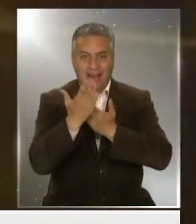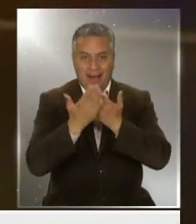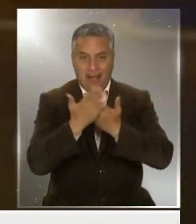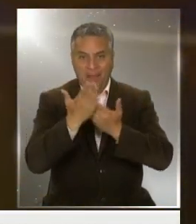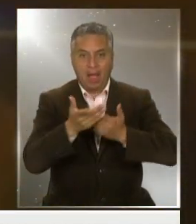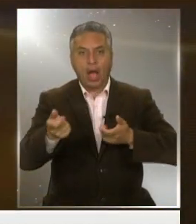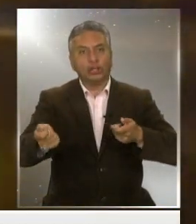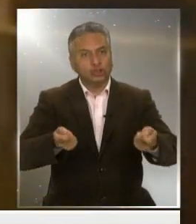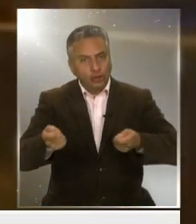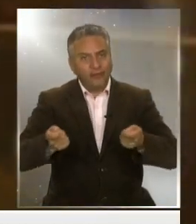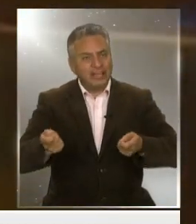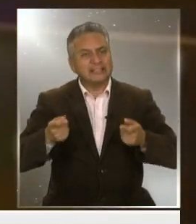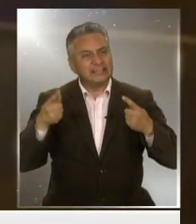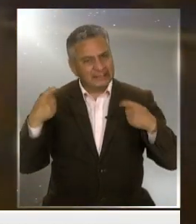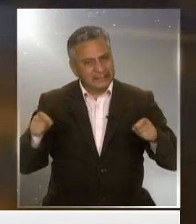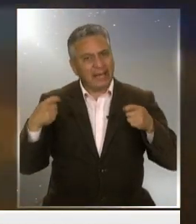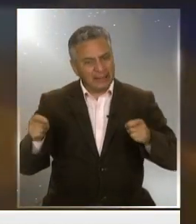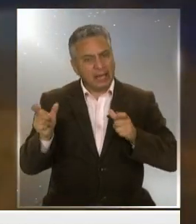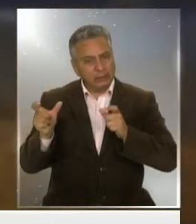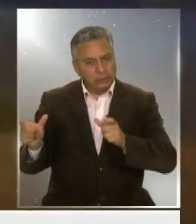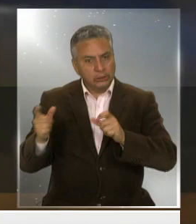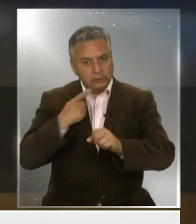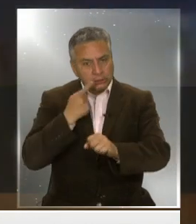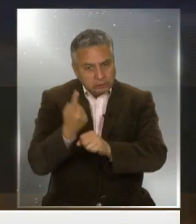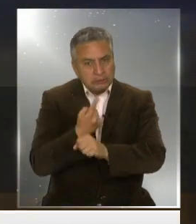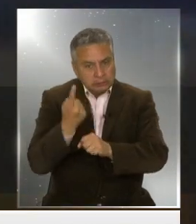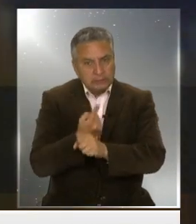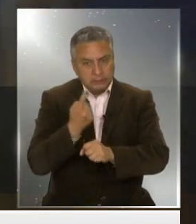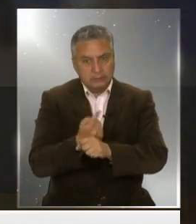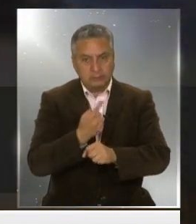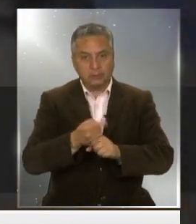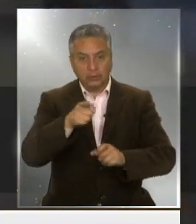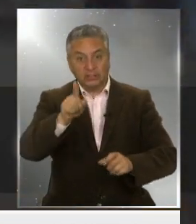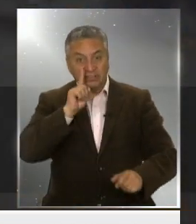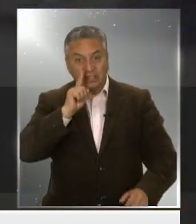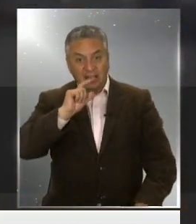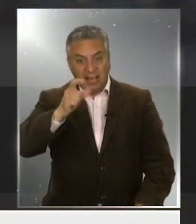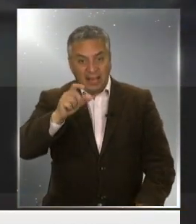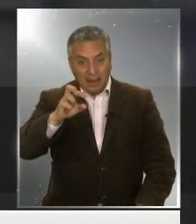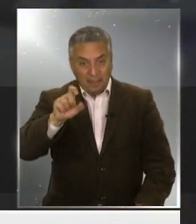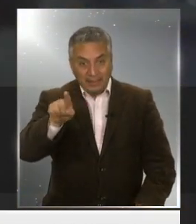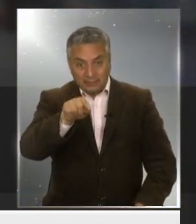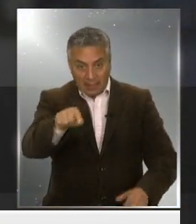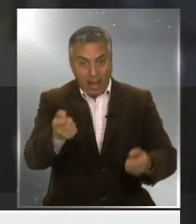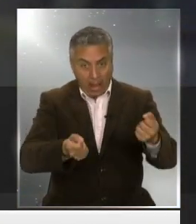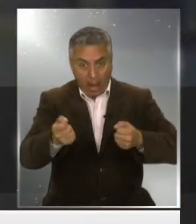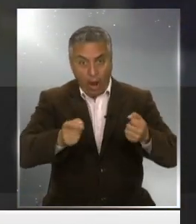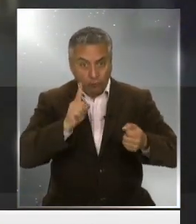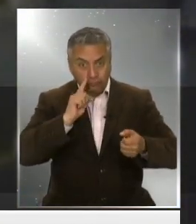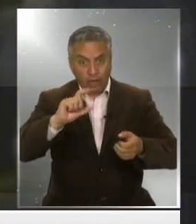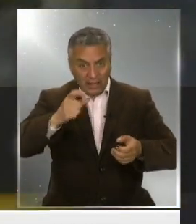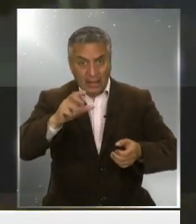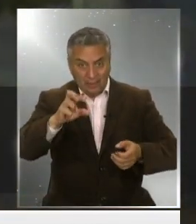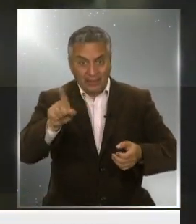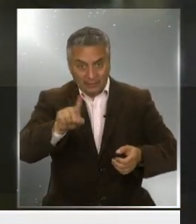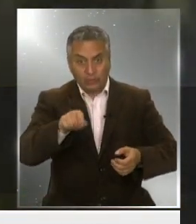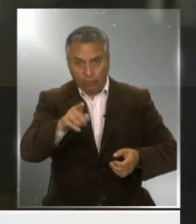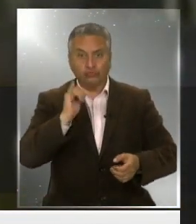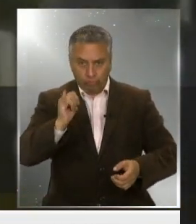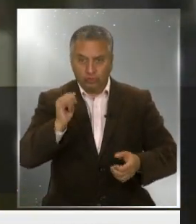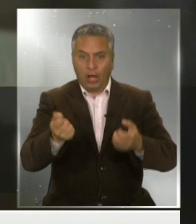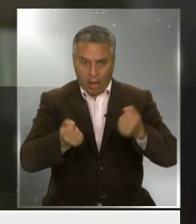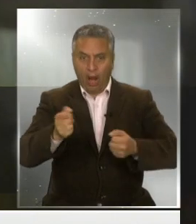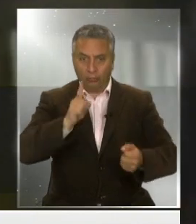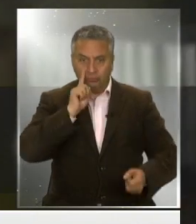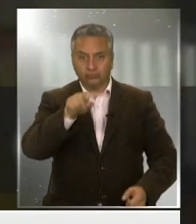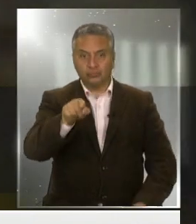chofer intentaba controlar al sujeto conversando. ¿Tiene GPS? ¿Qué cosa? El auto tiene. El auto sí, pues el auto tiene. Mira,